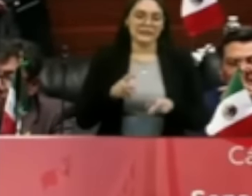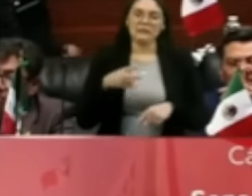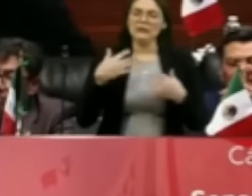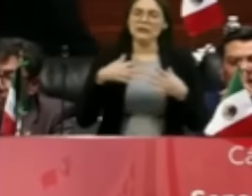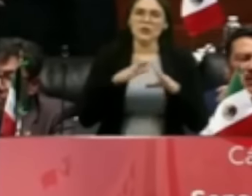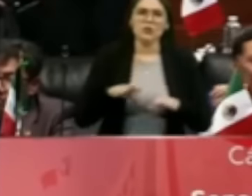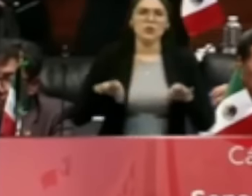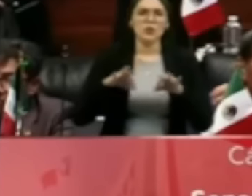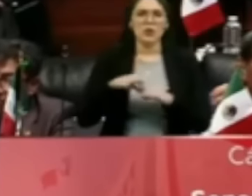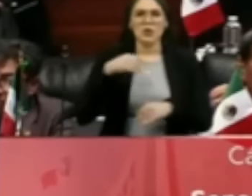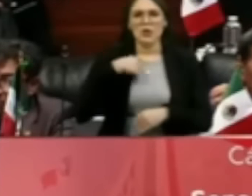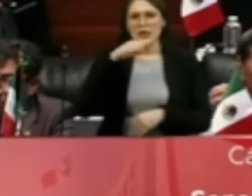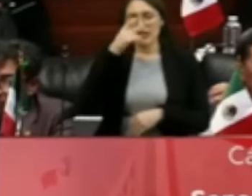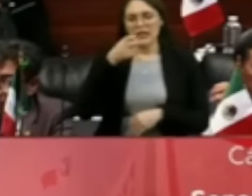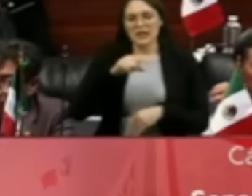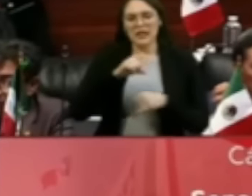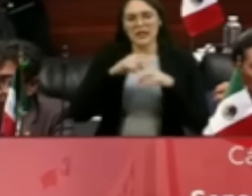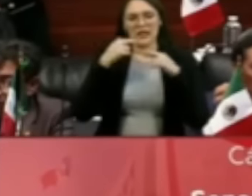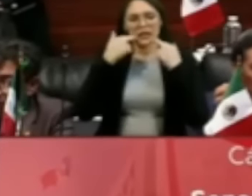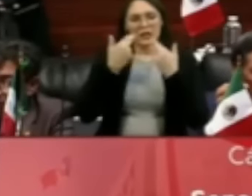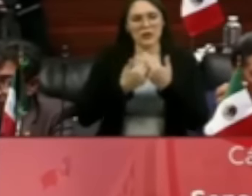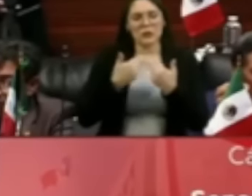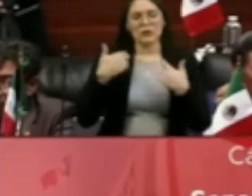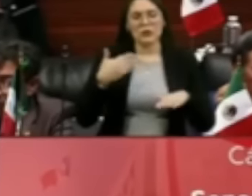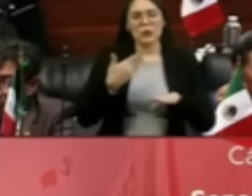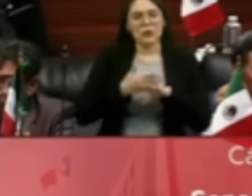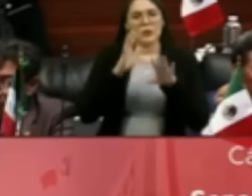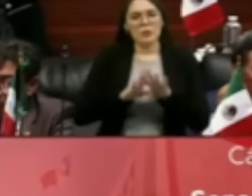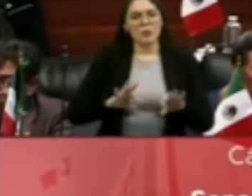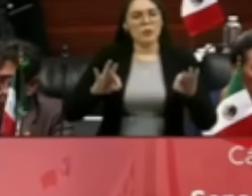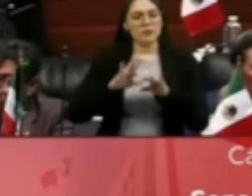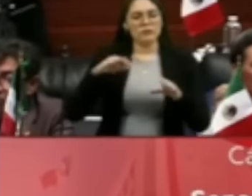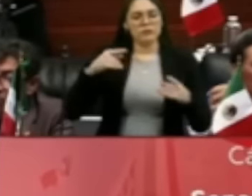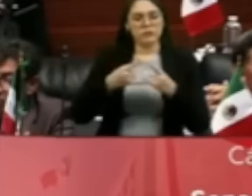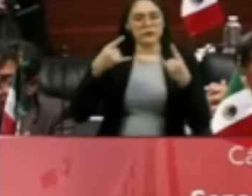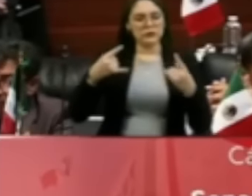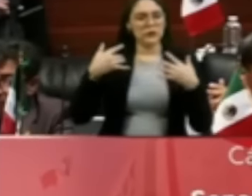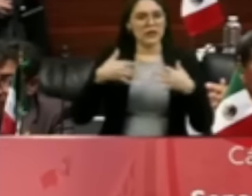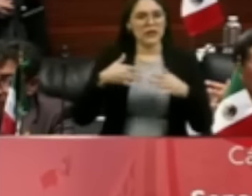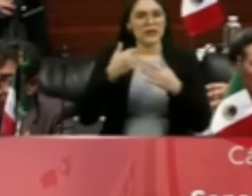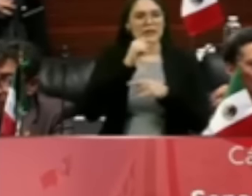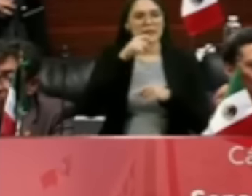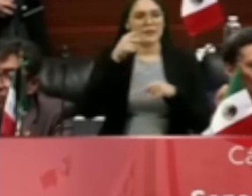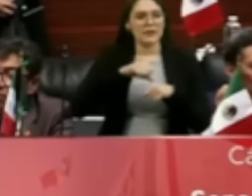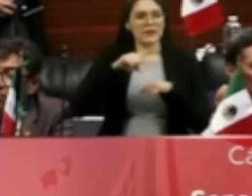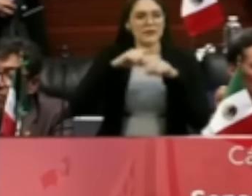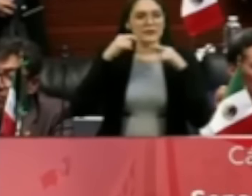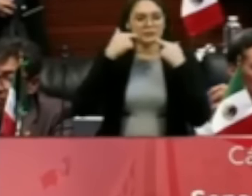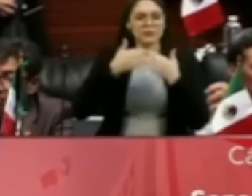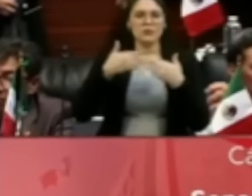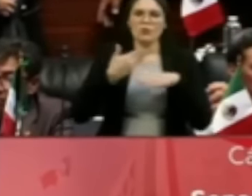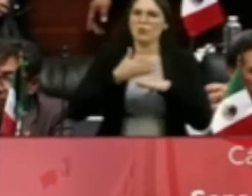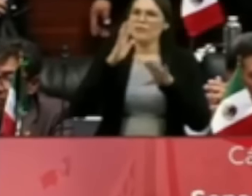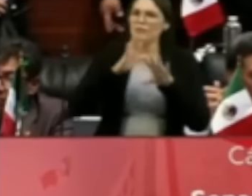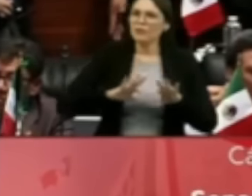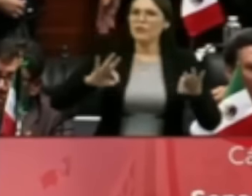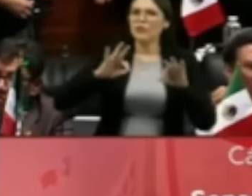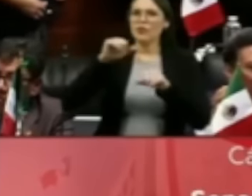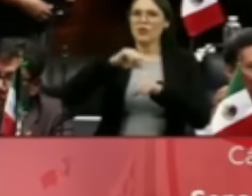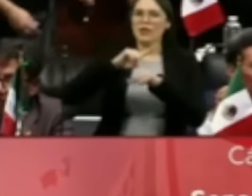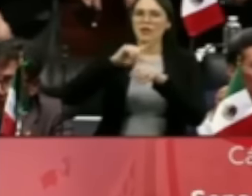de su propio hijo, y dicen que no hay nepotismo, ¿no? Hijo, senador, suplente, su papá.